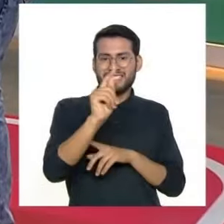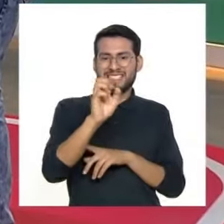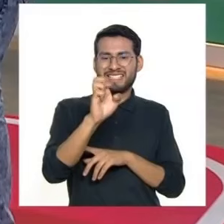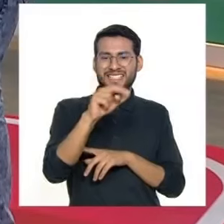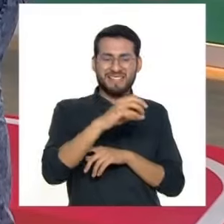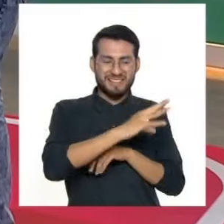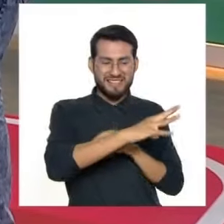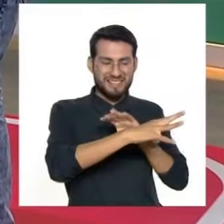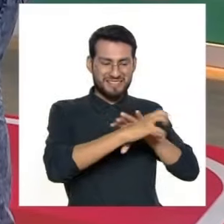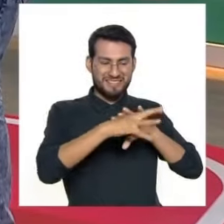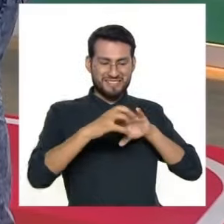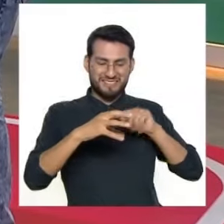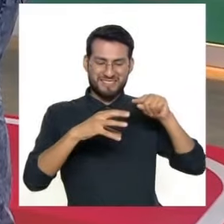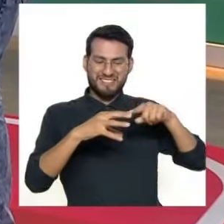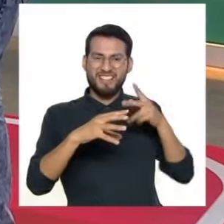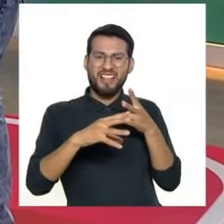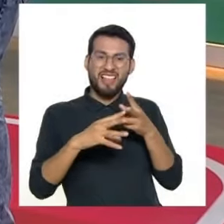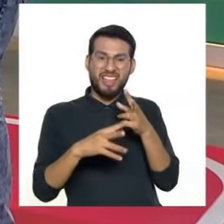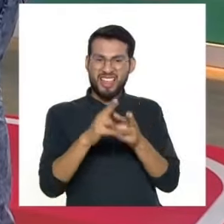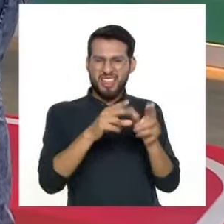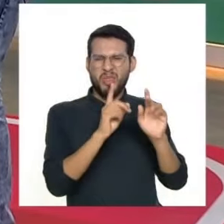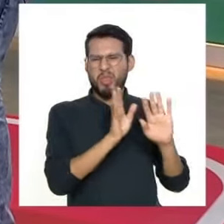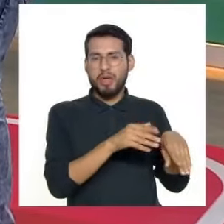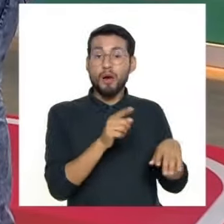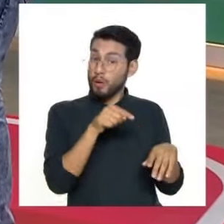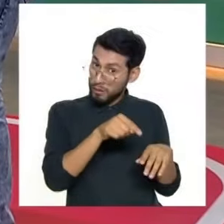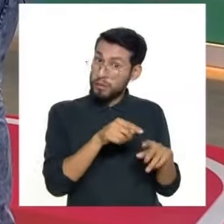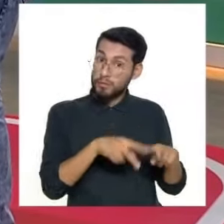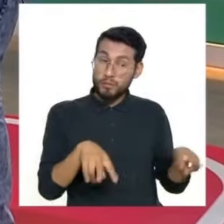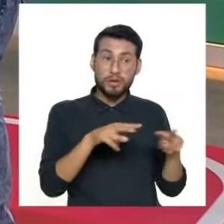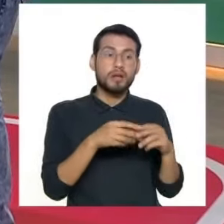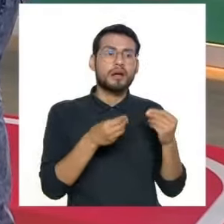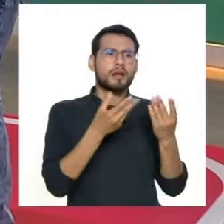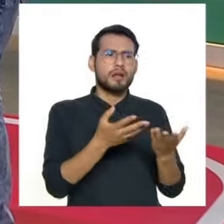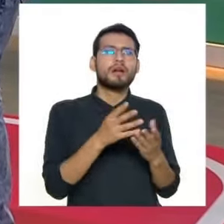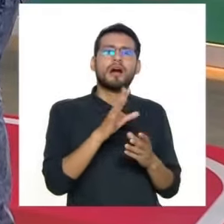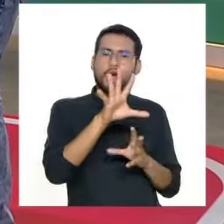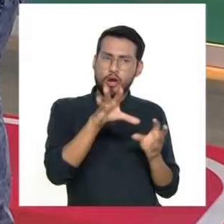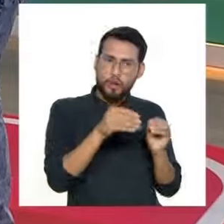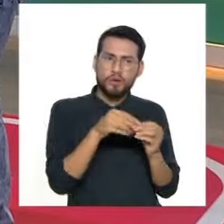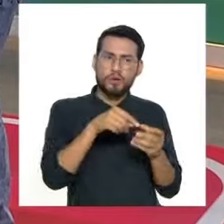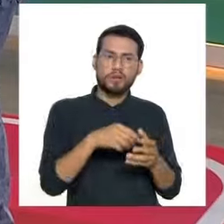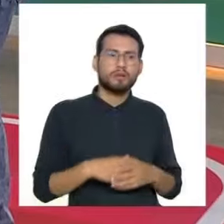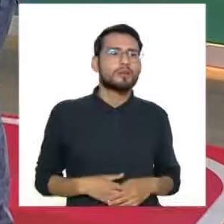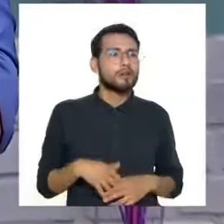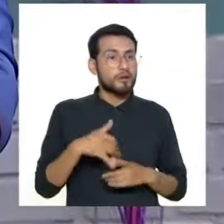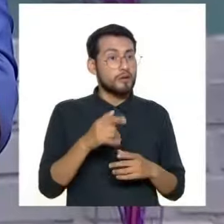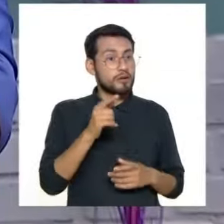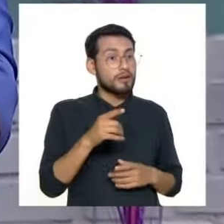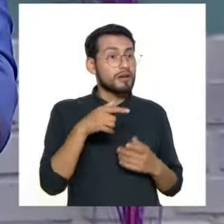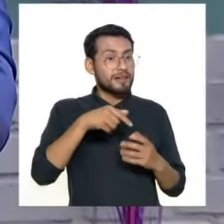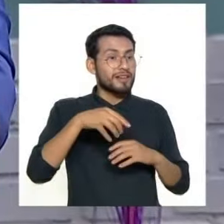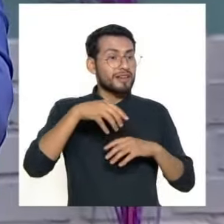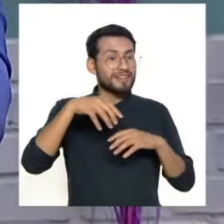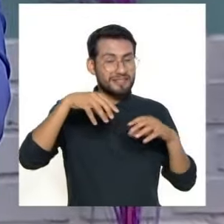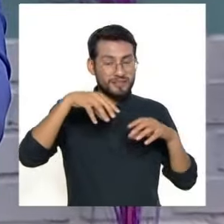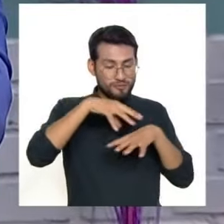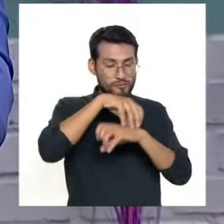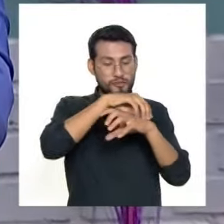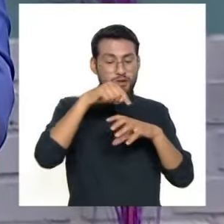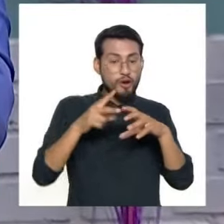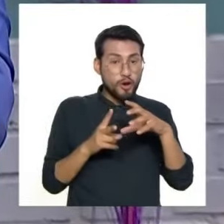se le da un menor precio y lo que nosotros queremos Con estos productos es darle valor integral a todo el recurso no que también los tentáculos sean valorados